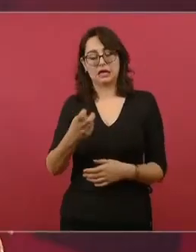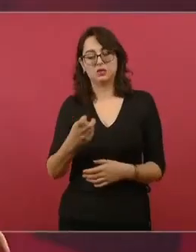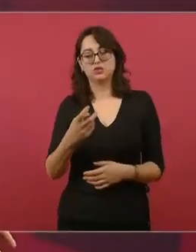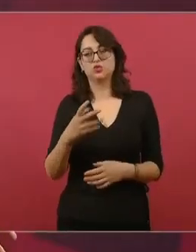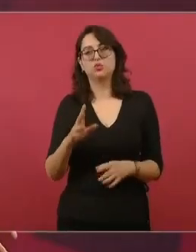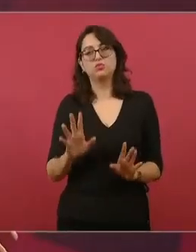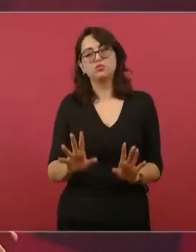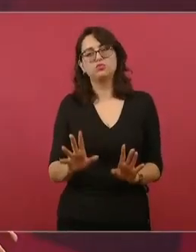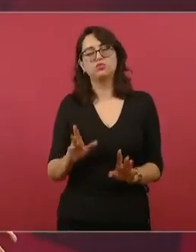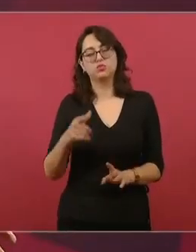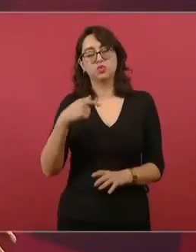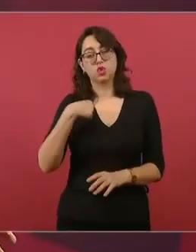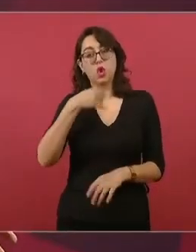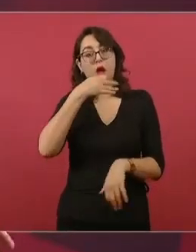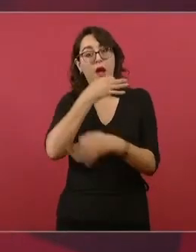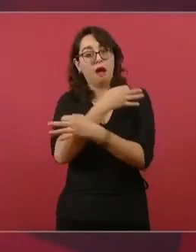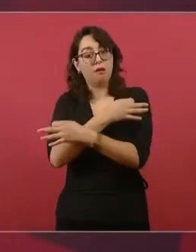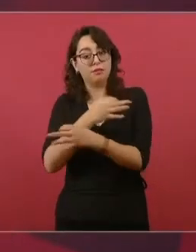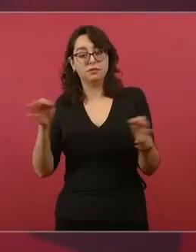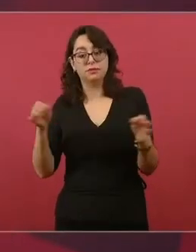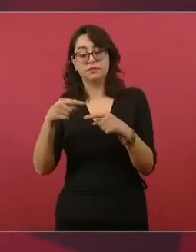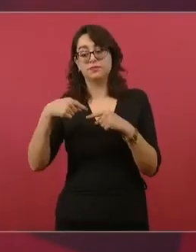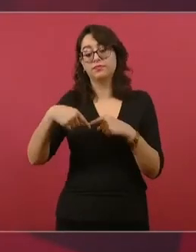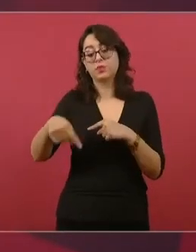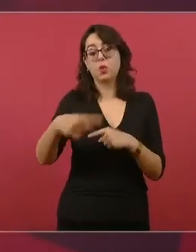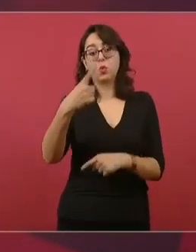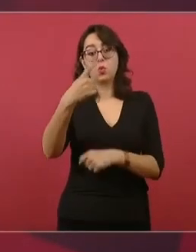me queda 1 año 3 meses,